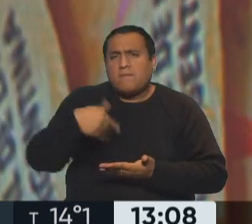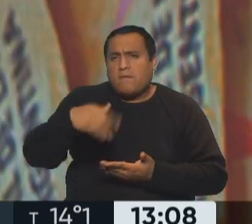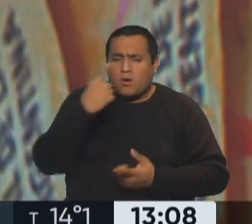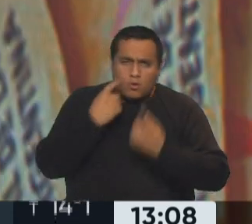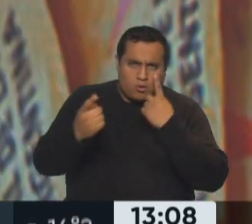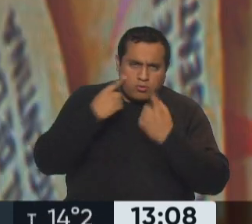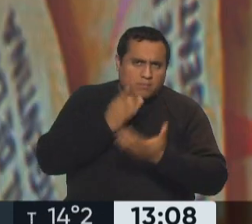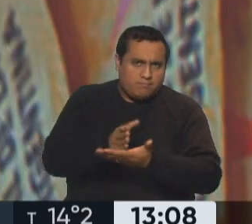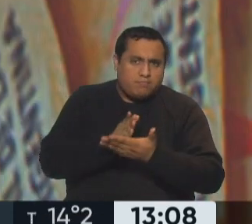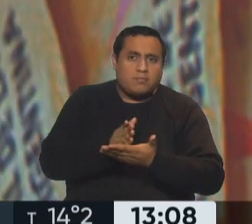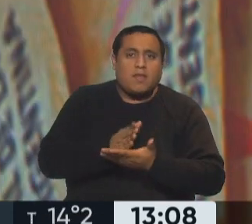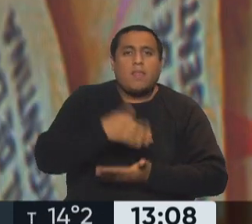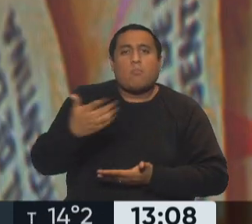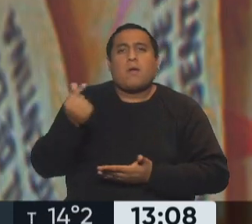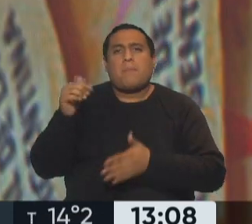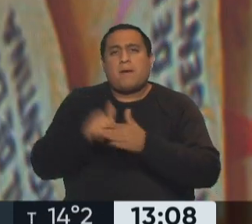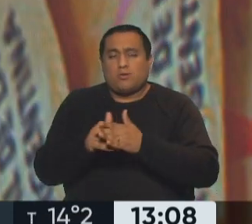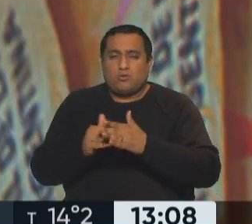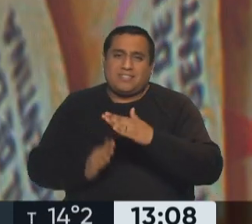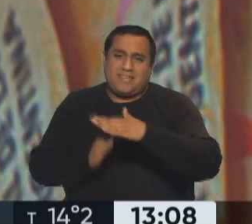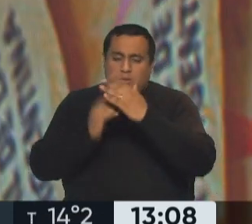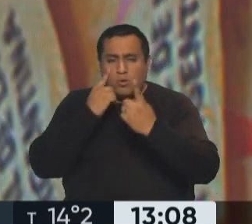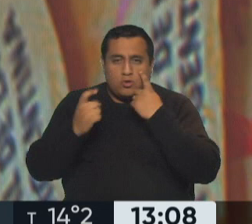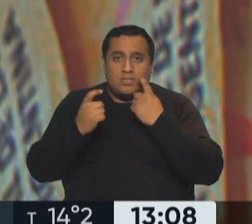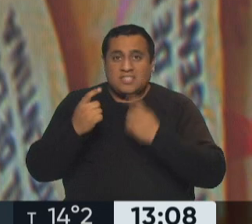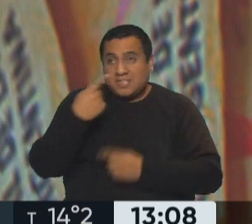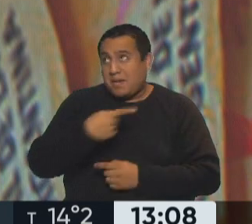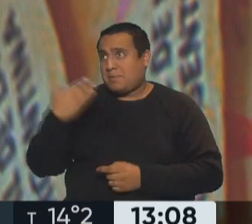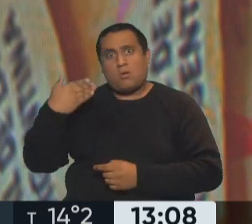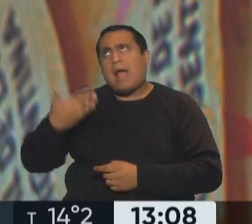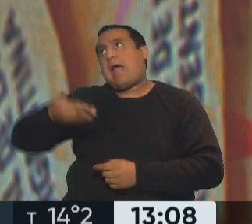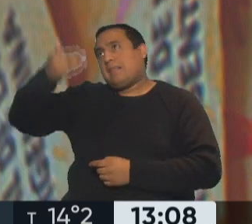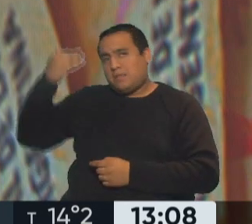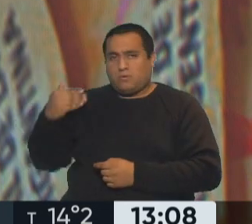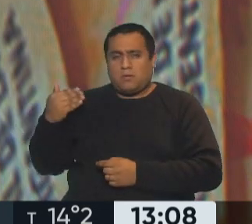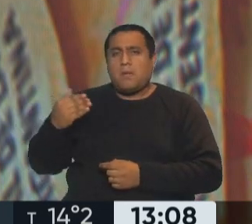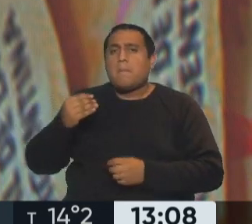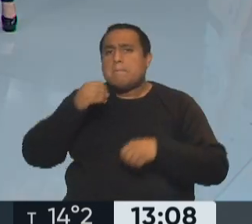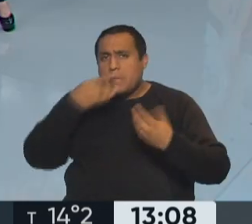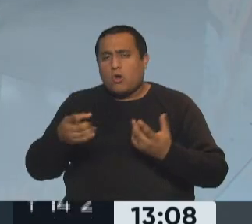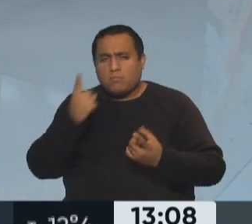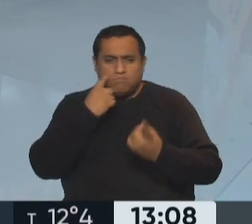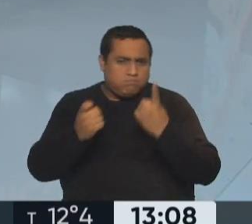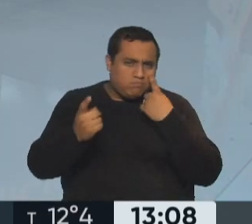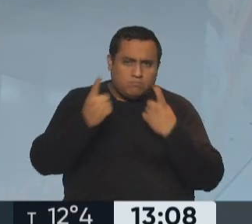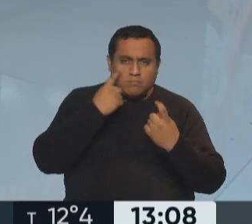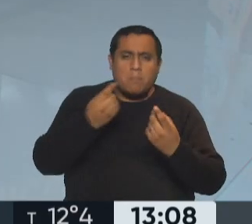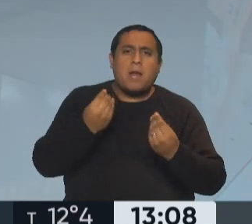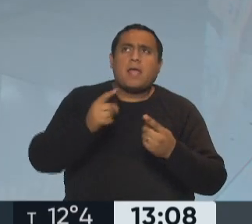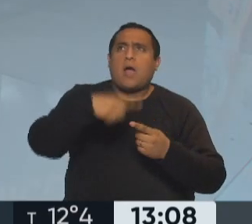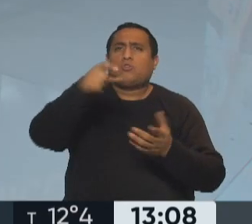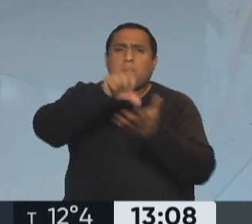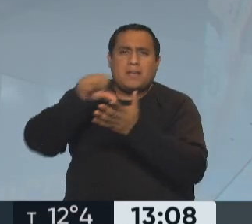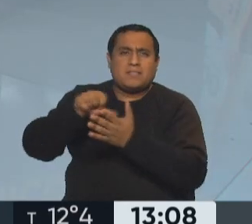y hay una nueva regulación del Banco Central, no de la semana pasada, sino de la anterior, que mejora la regulación para las importaciones de